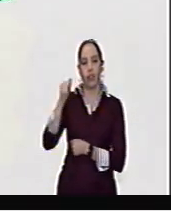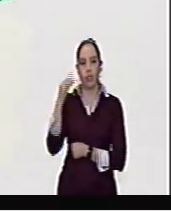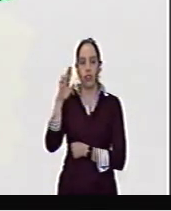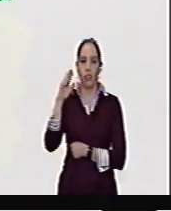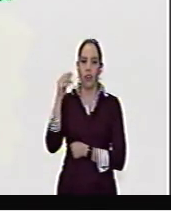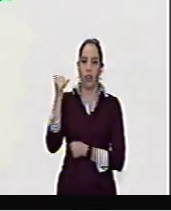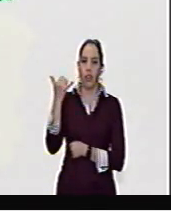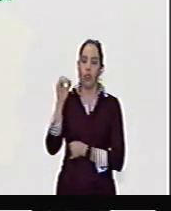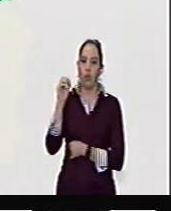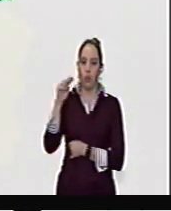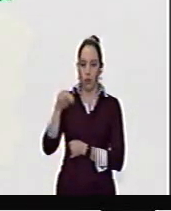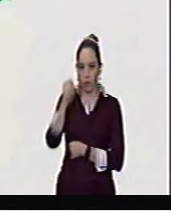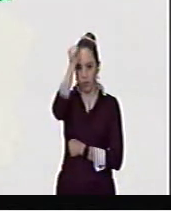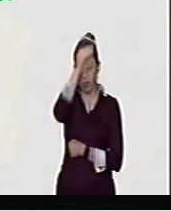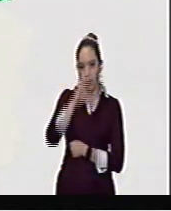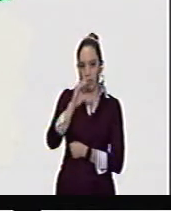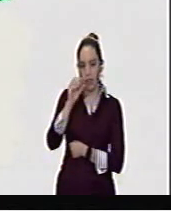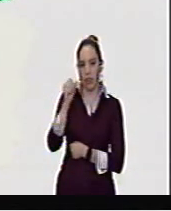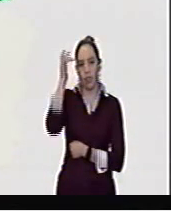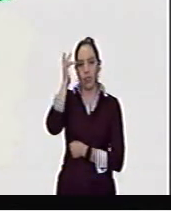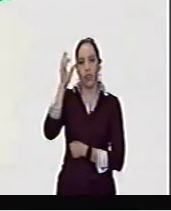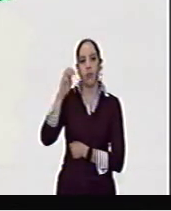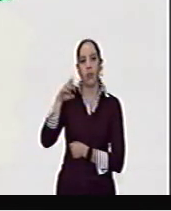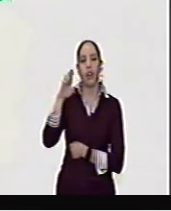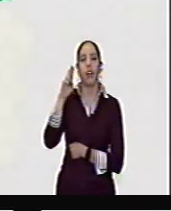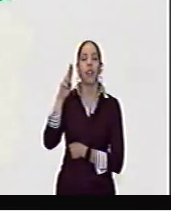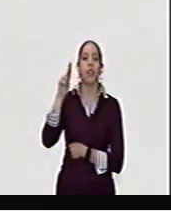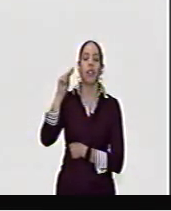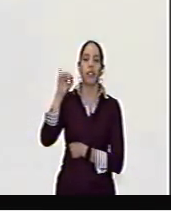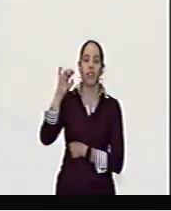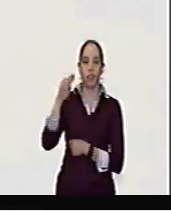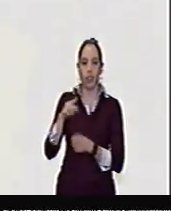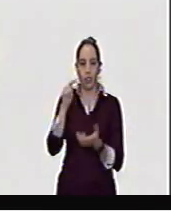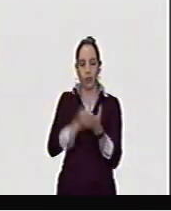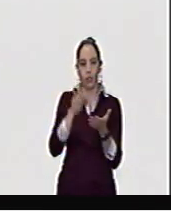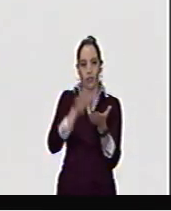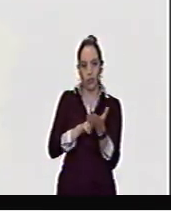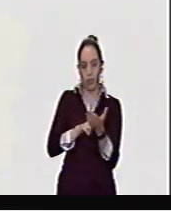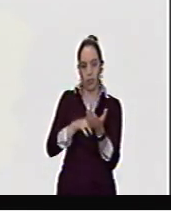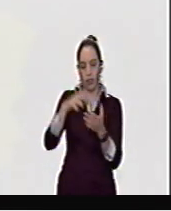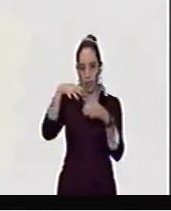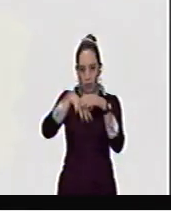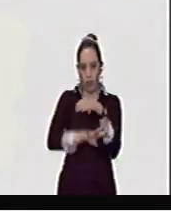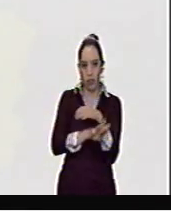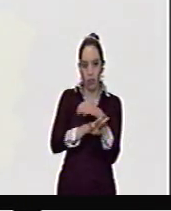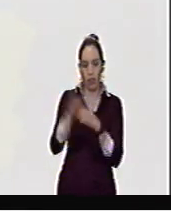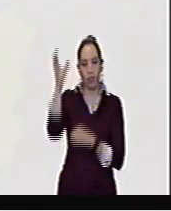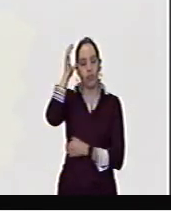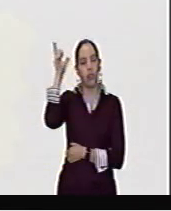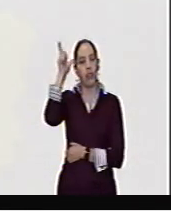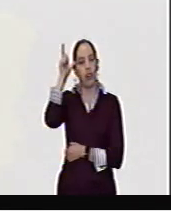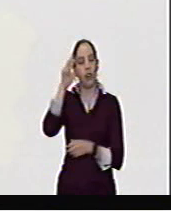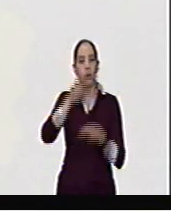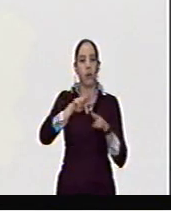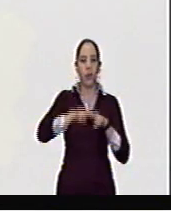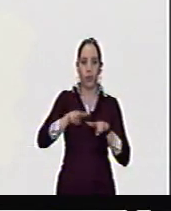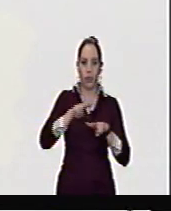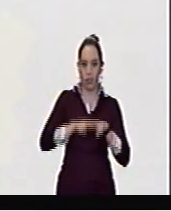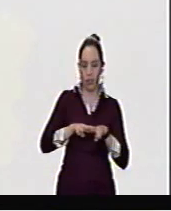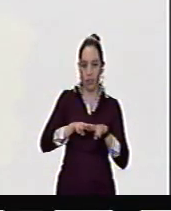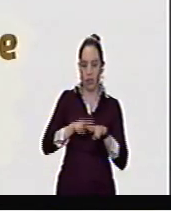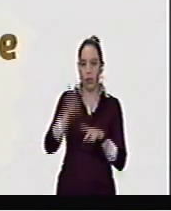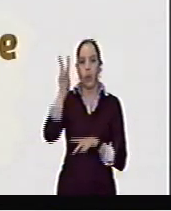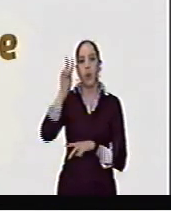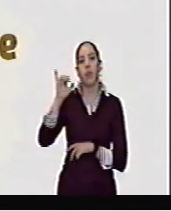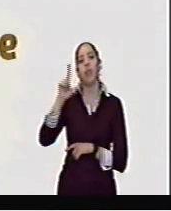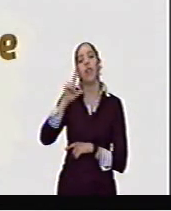Rayón, San Ciro de Acosta, San Martín Chalchicuautla, Tamazunchale, Real de 14, Cedral,